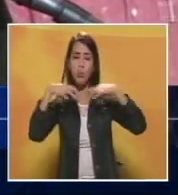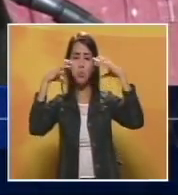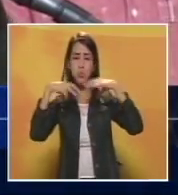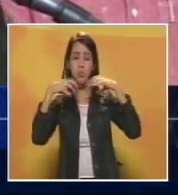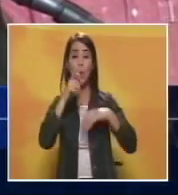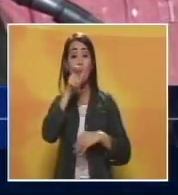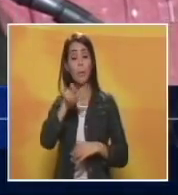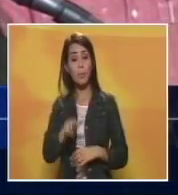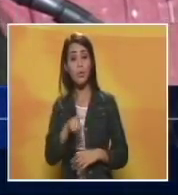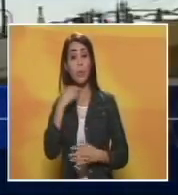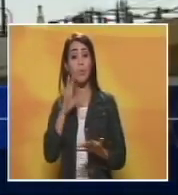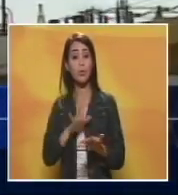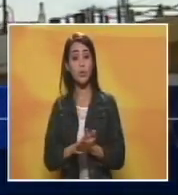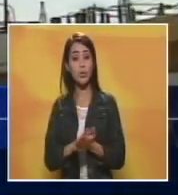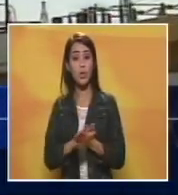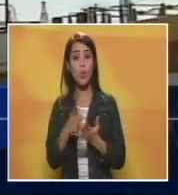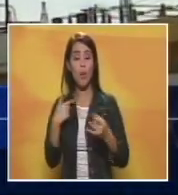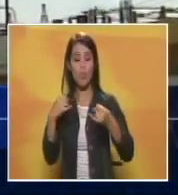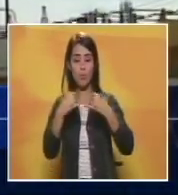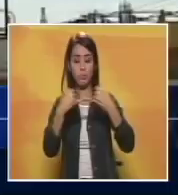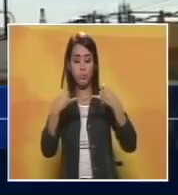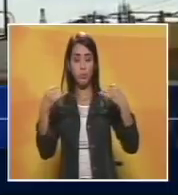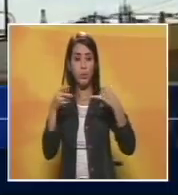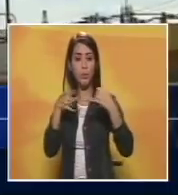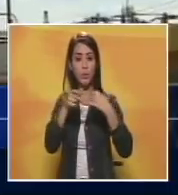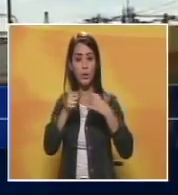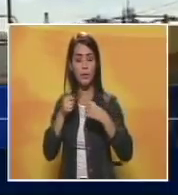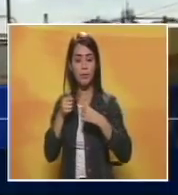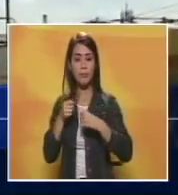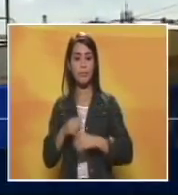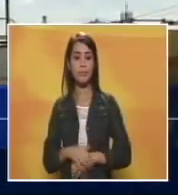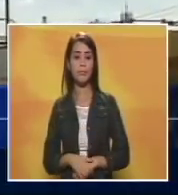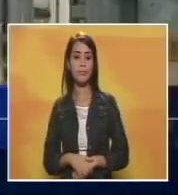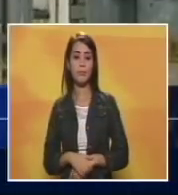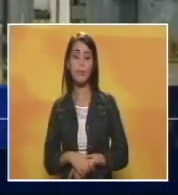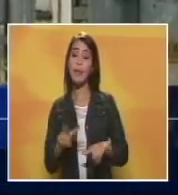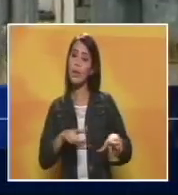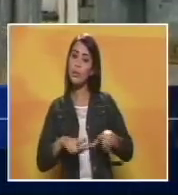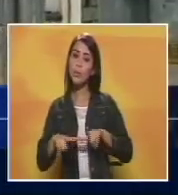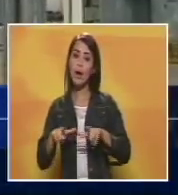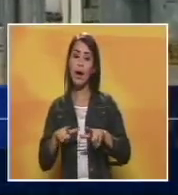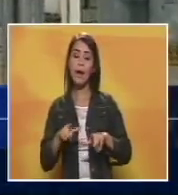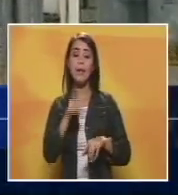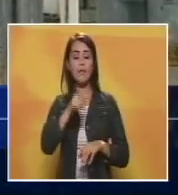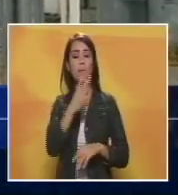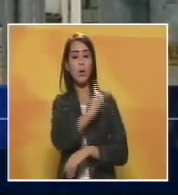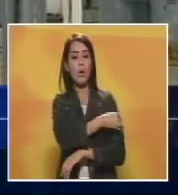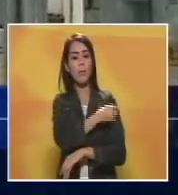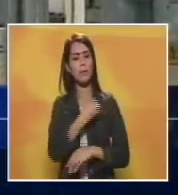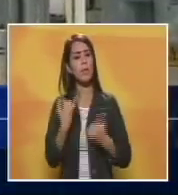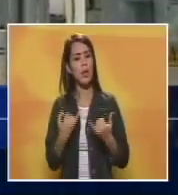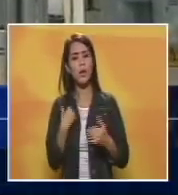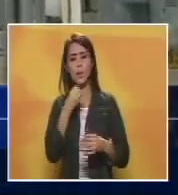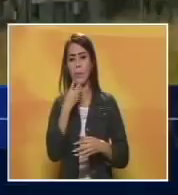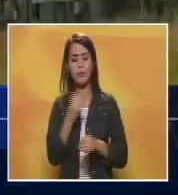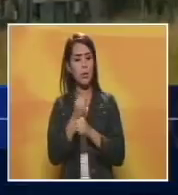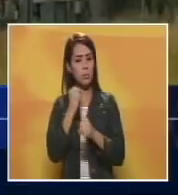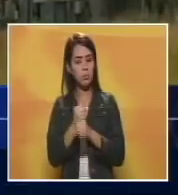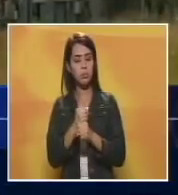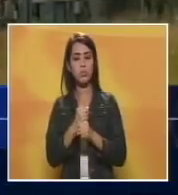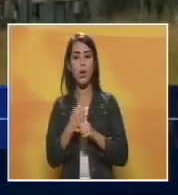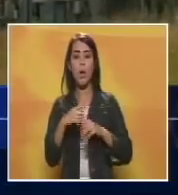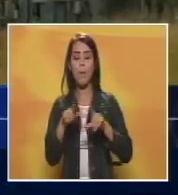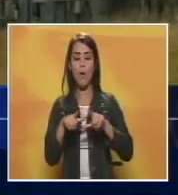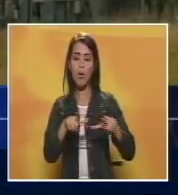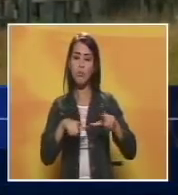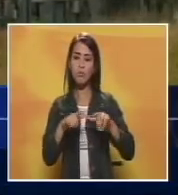una persona falleció cuando intentaba sustraer cables en la subestación La Polar. Señaló que los hospitales se encuentran totalmente operativos por unas